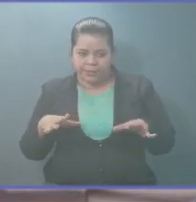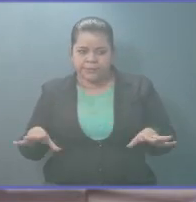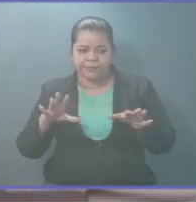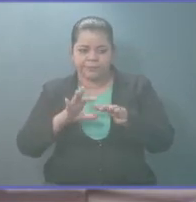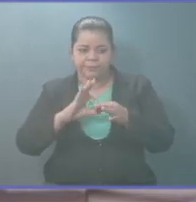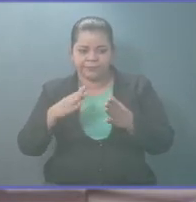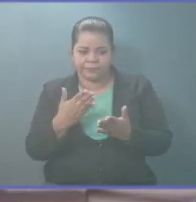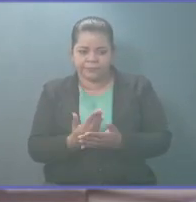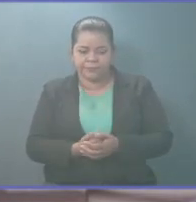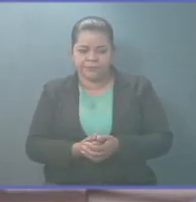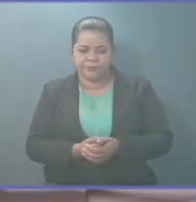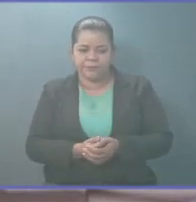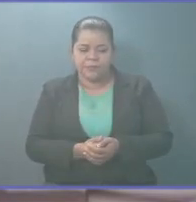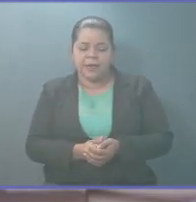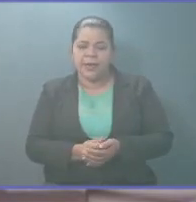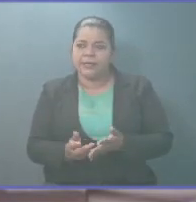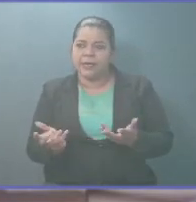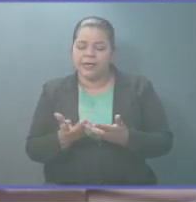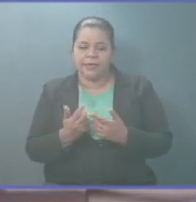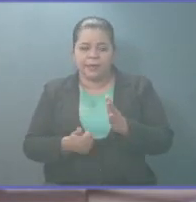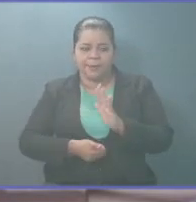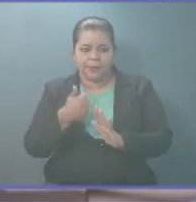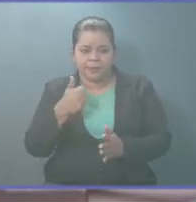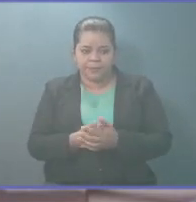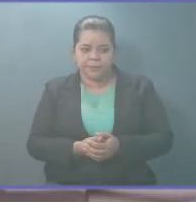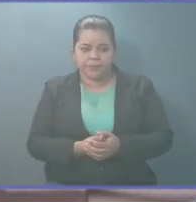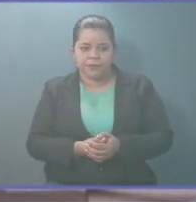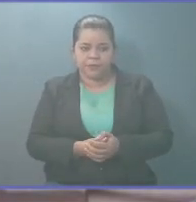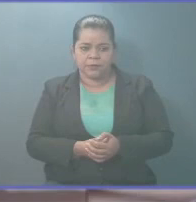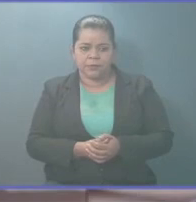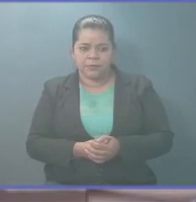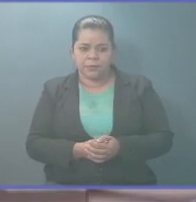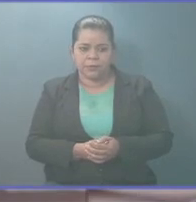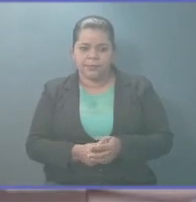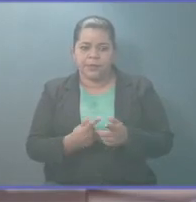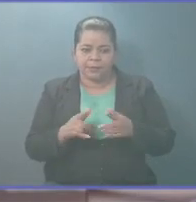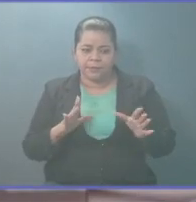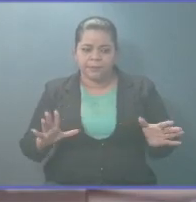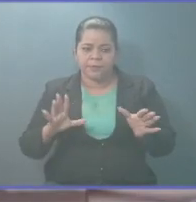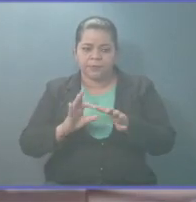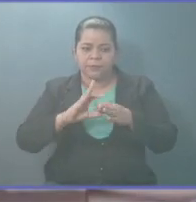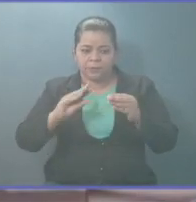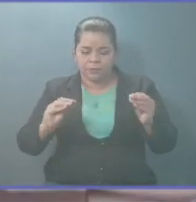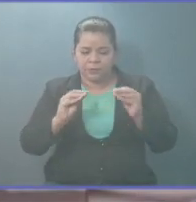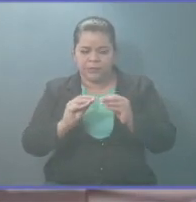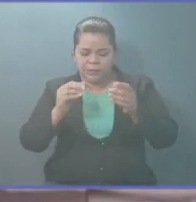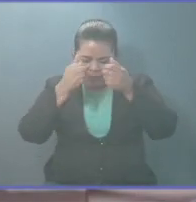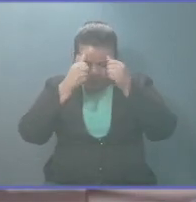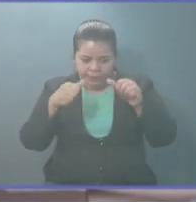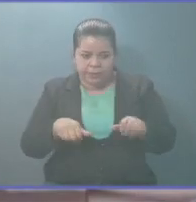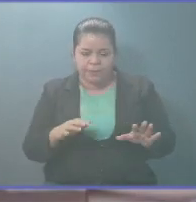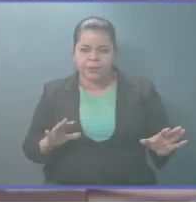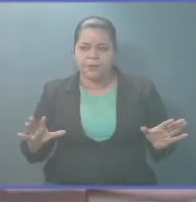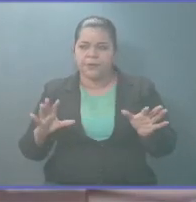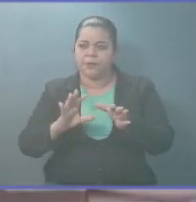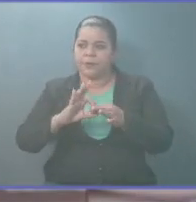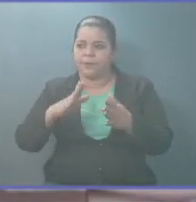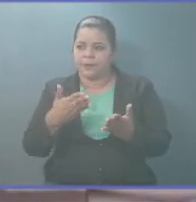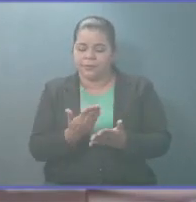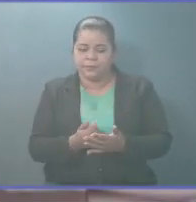que aunque respeto y me persuade la posición de gobernabilidad que escucho en sus